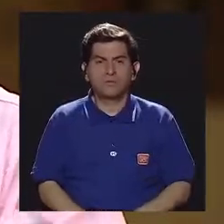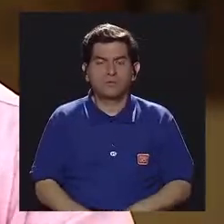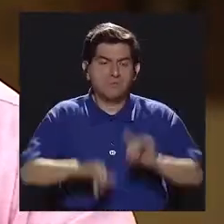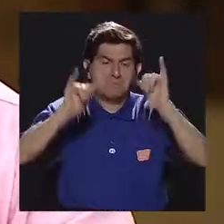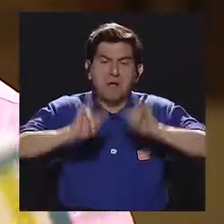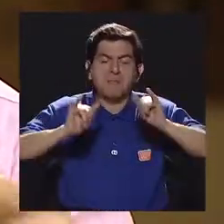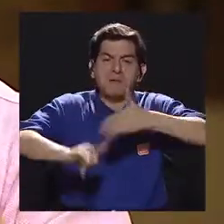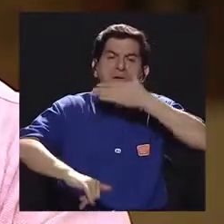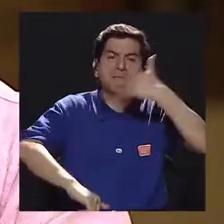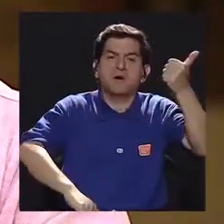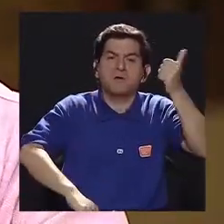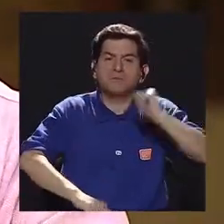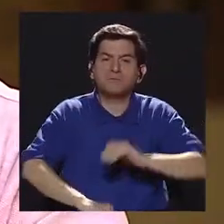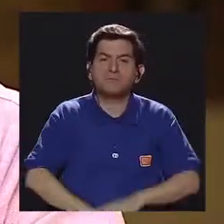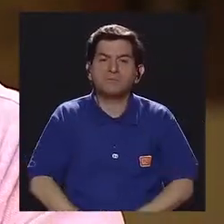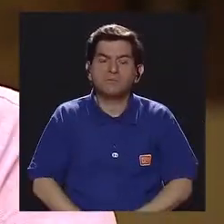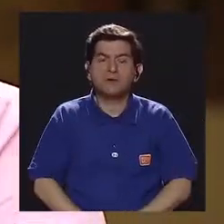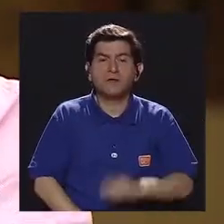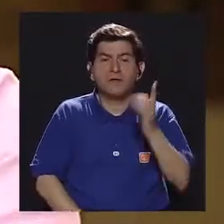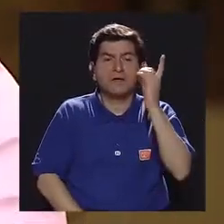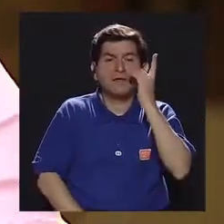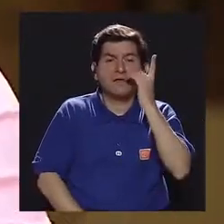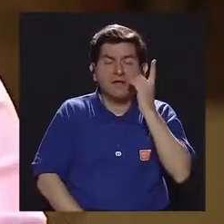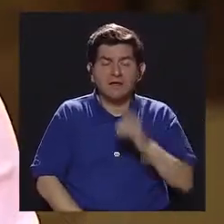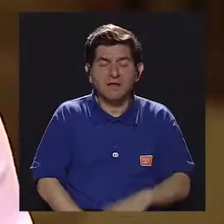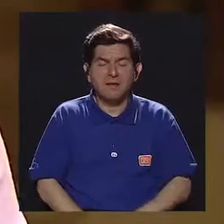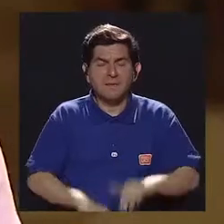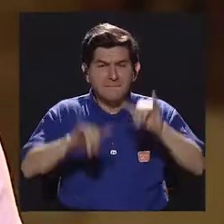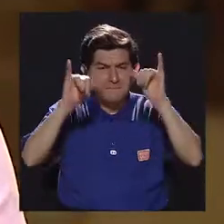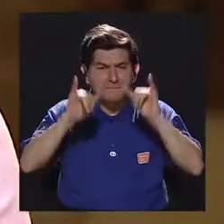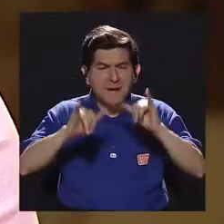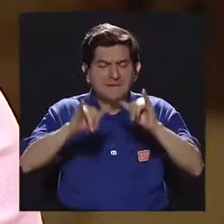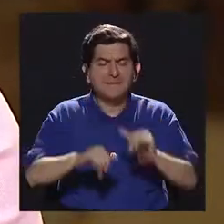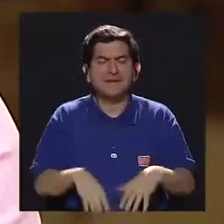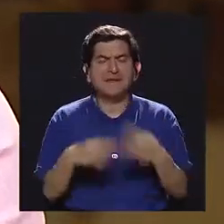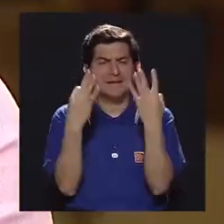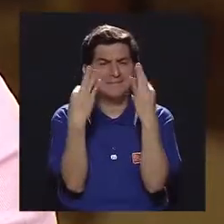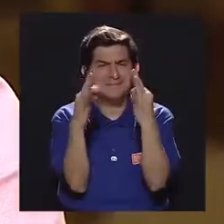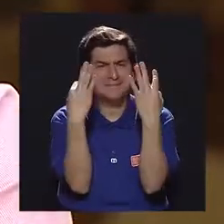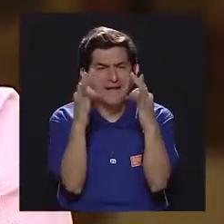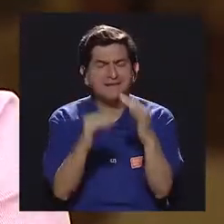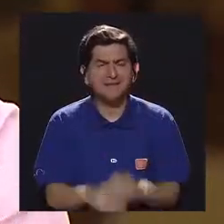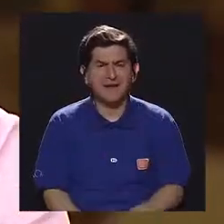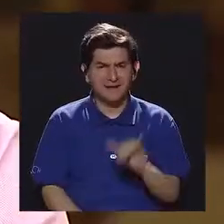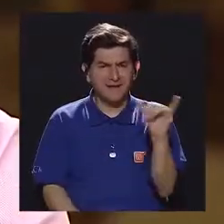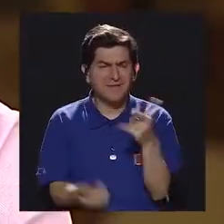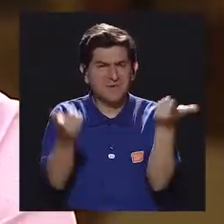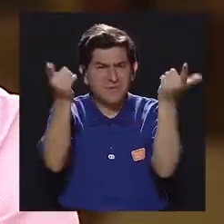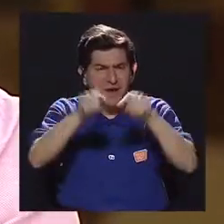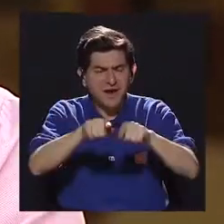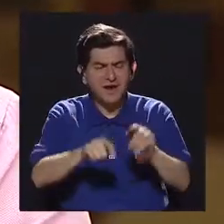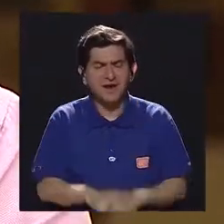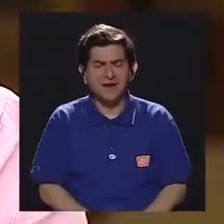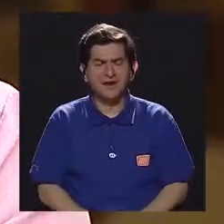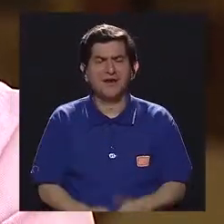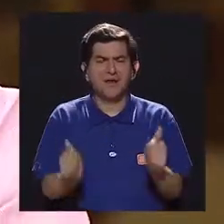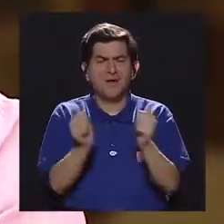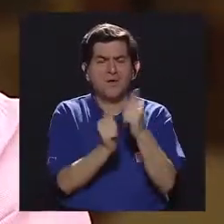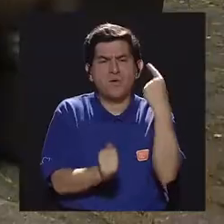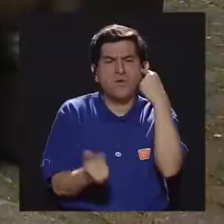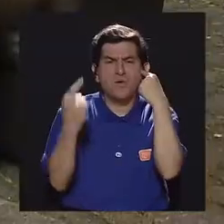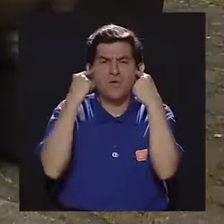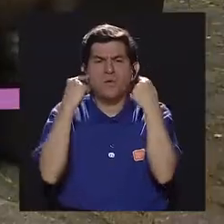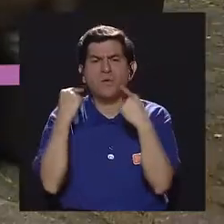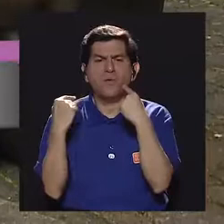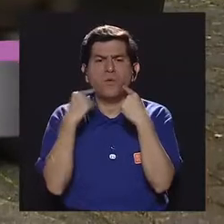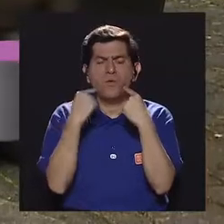se preserven, porque el odontólogo siempre va a buscar la preservación de la pieza. ¿Sucede lo mismo con las cordales o más bien